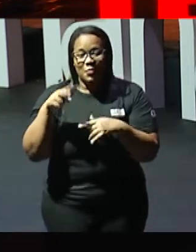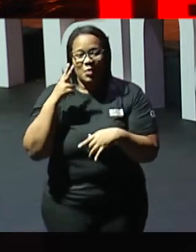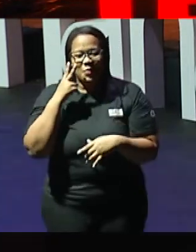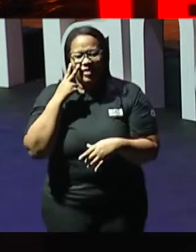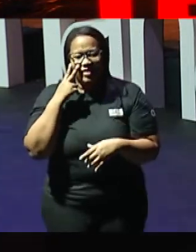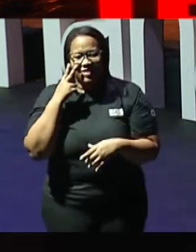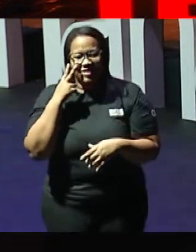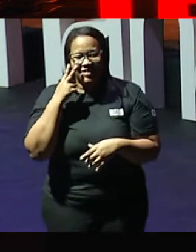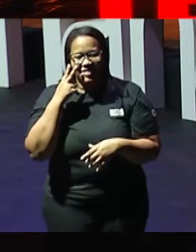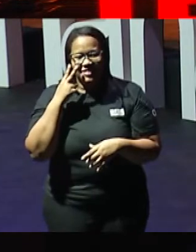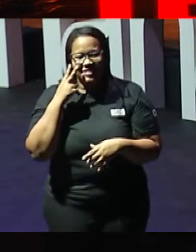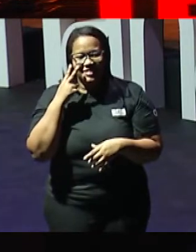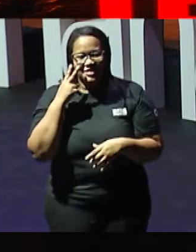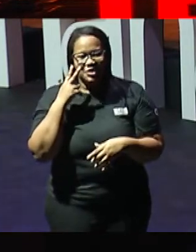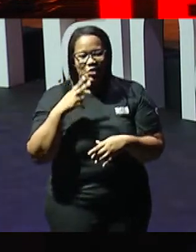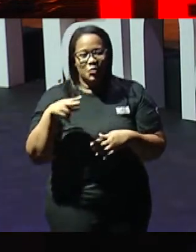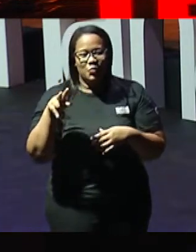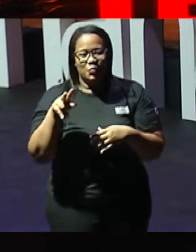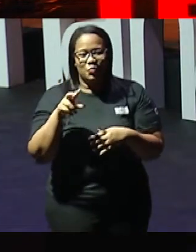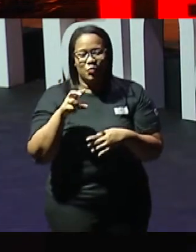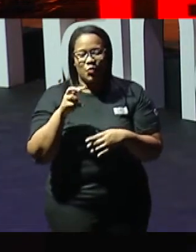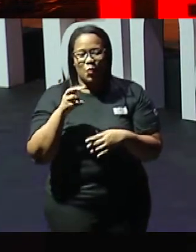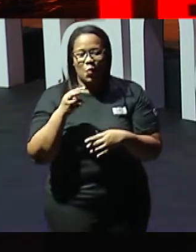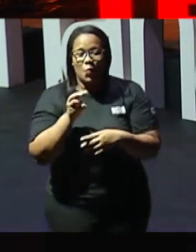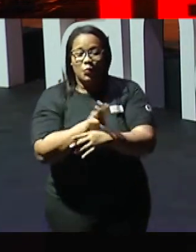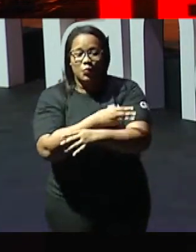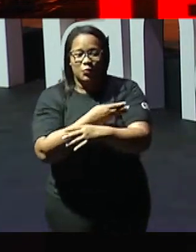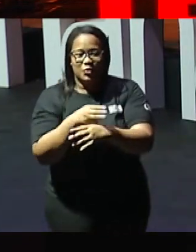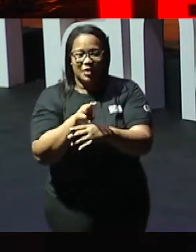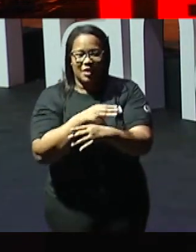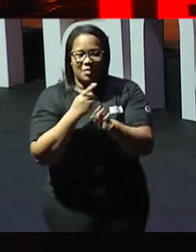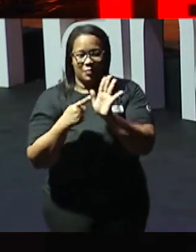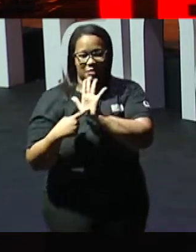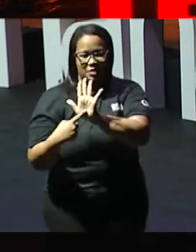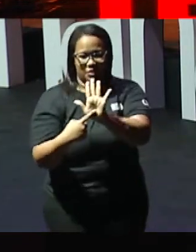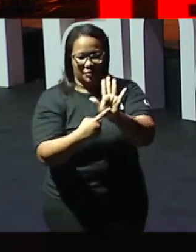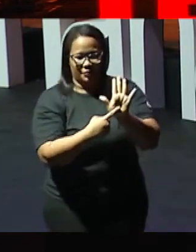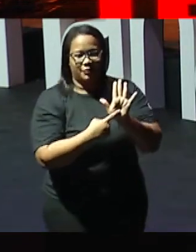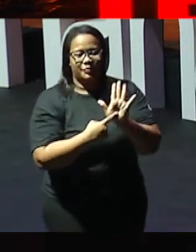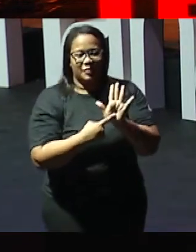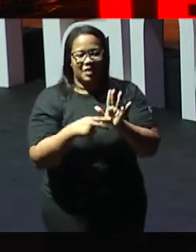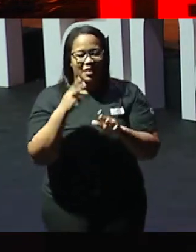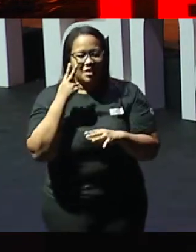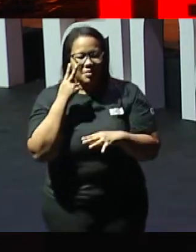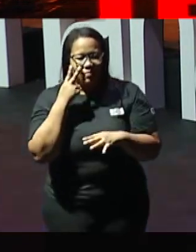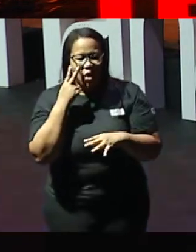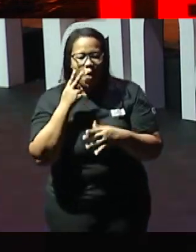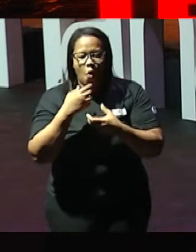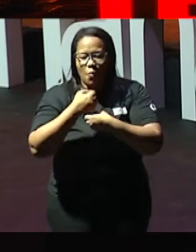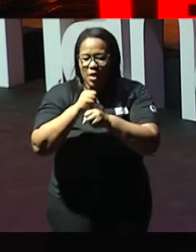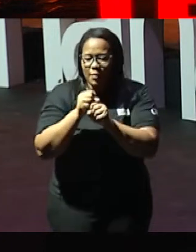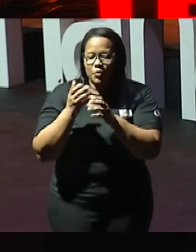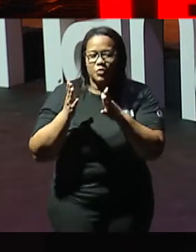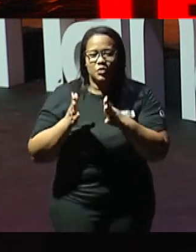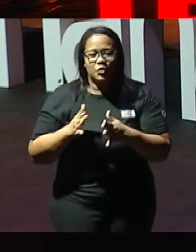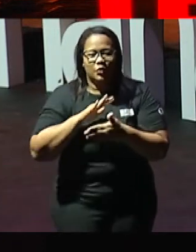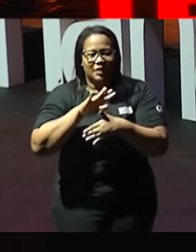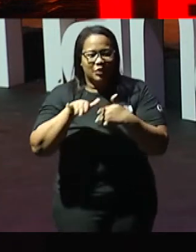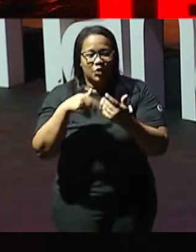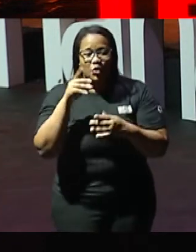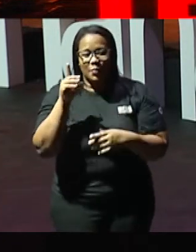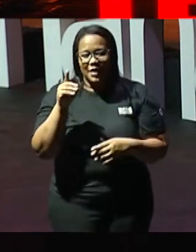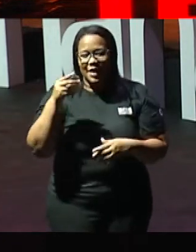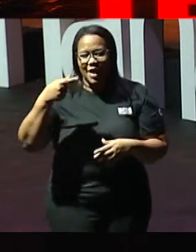veo la producción de america's got talent ese momento que yo estaba ahí cambió mi